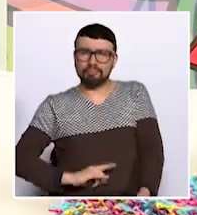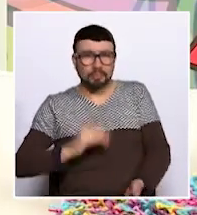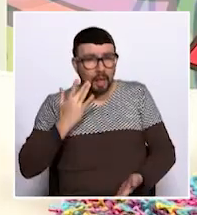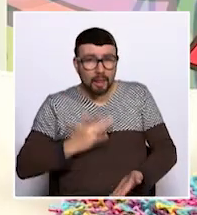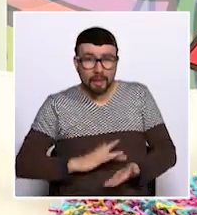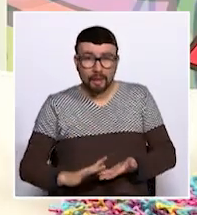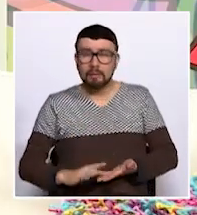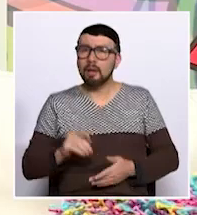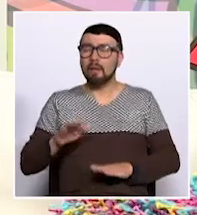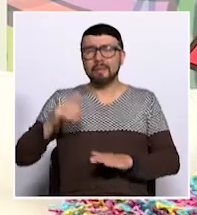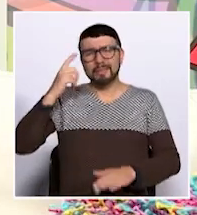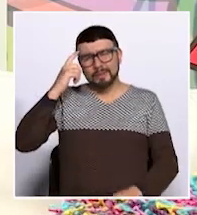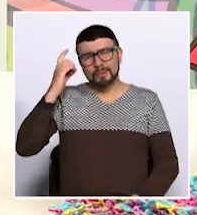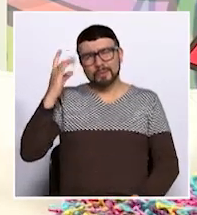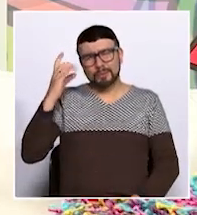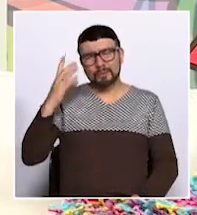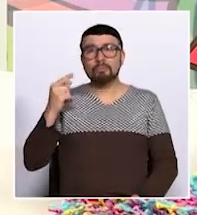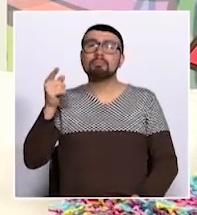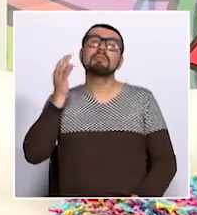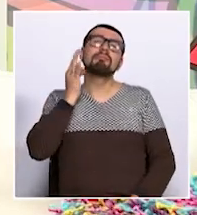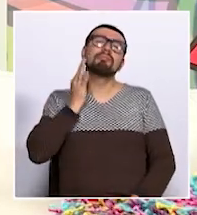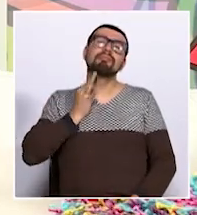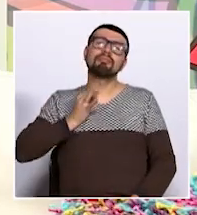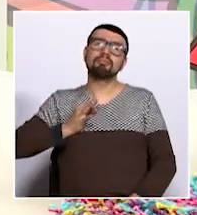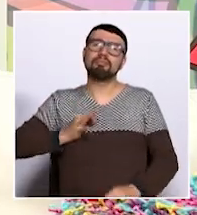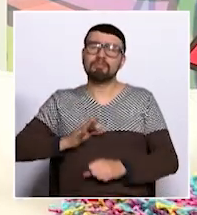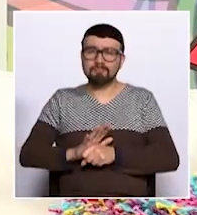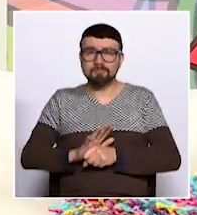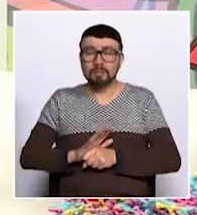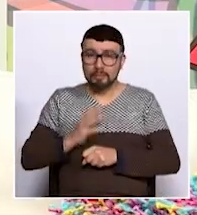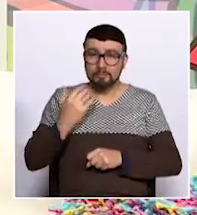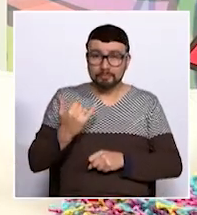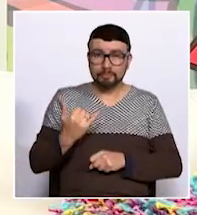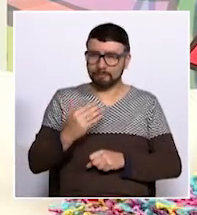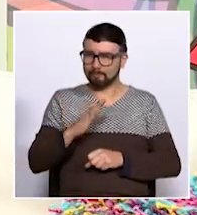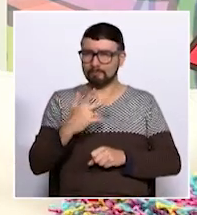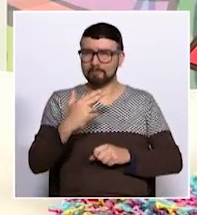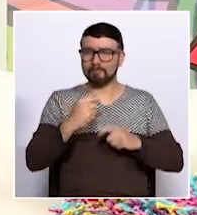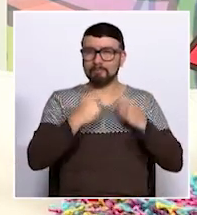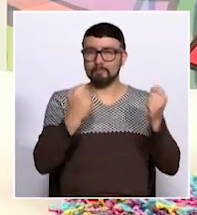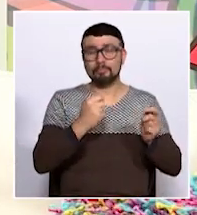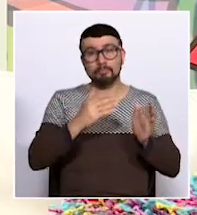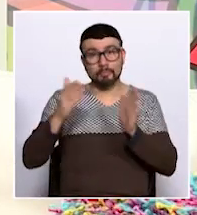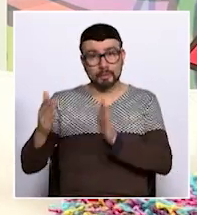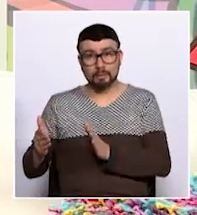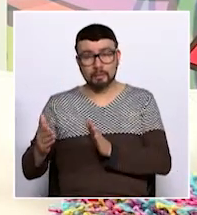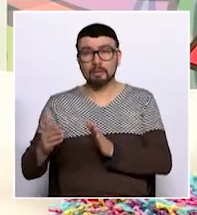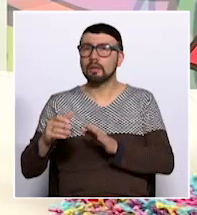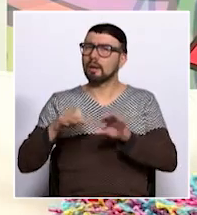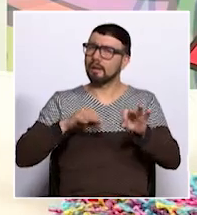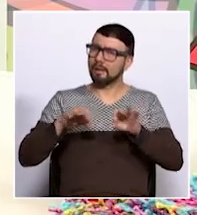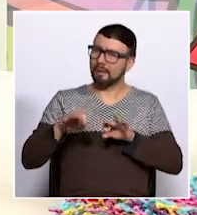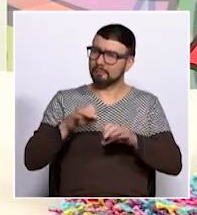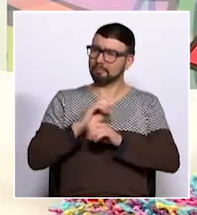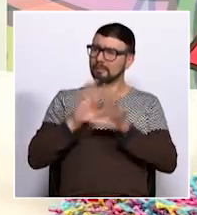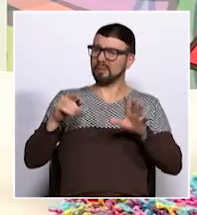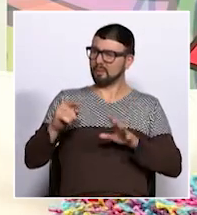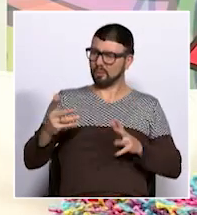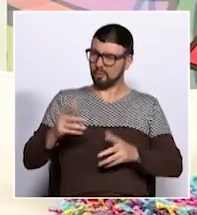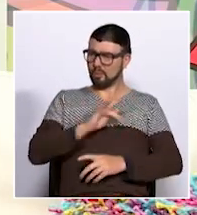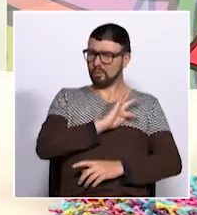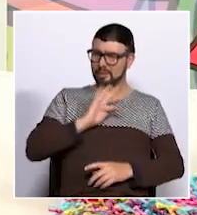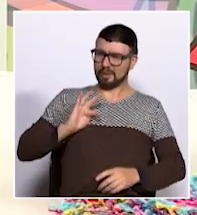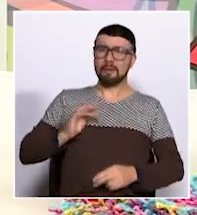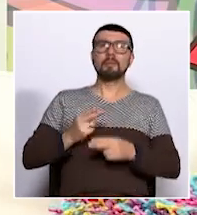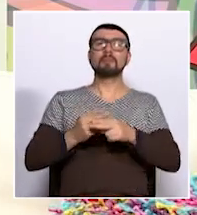dolor de cabeza, tener las arterias tapadas. Vamos a verlo en el siguiente corte para que nos demos cuenta cómo es que funciona esta terapia de